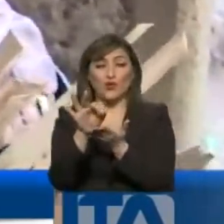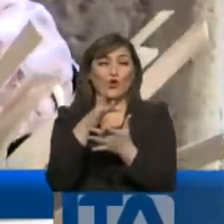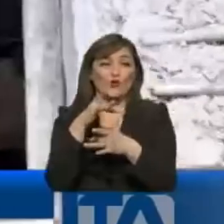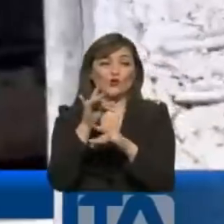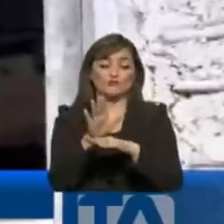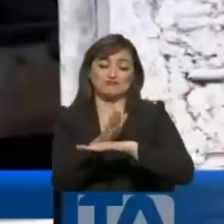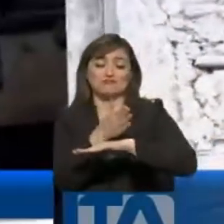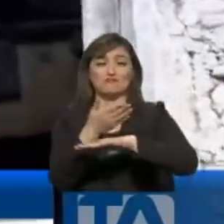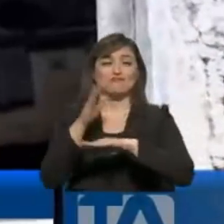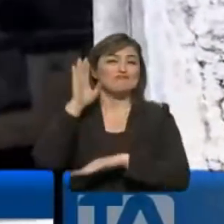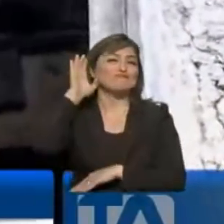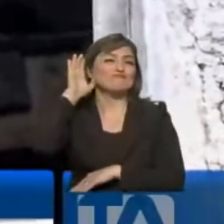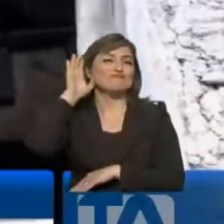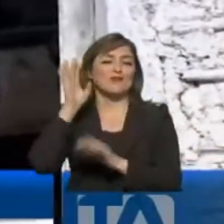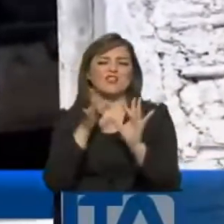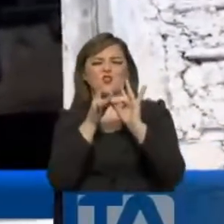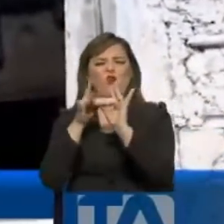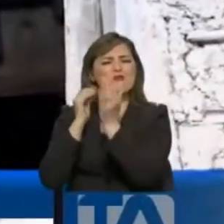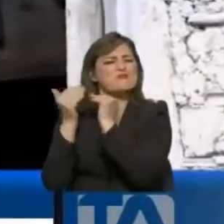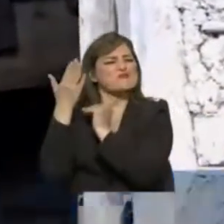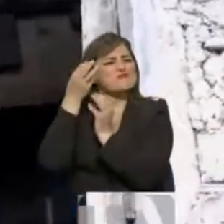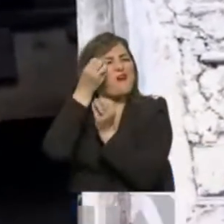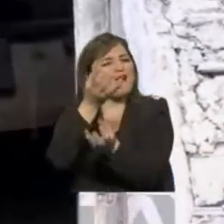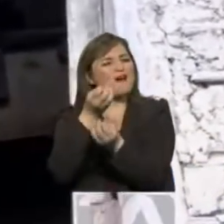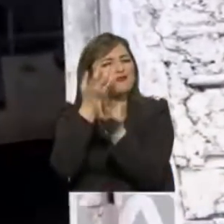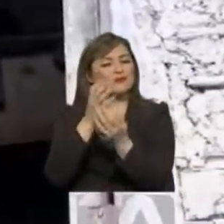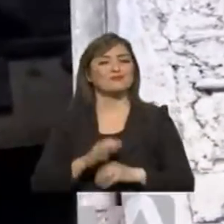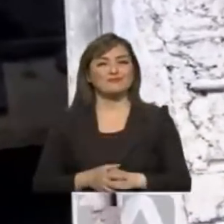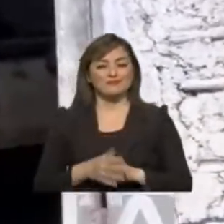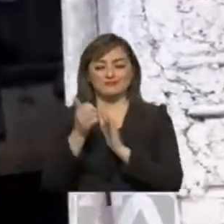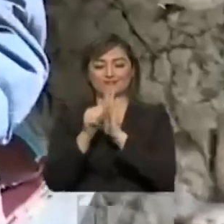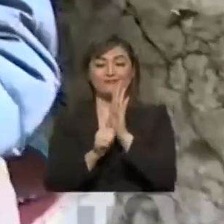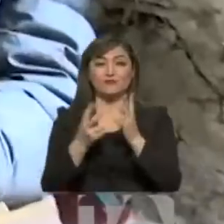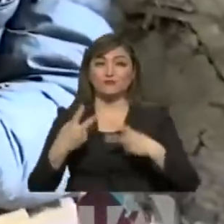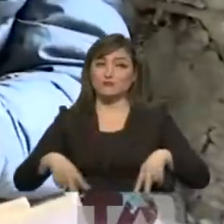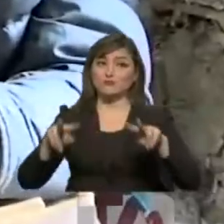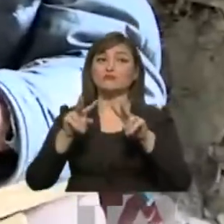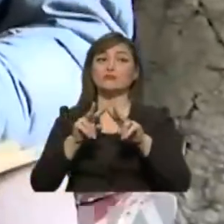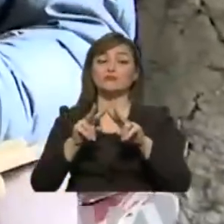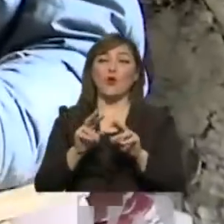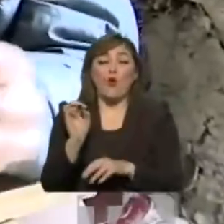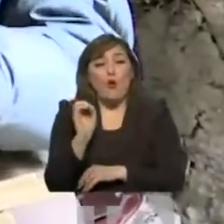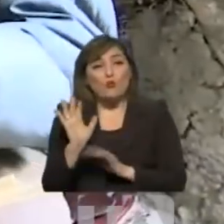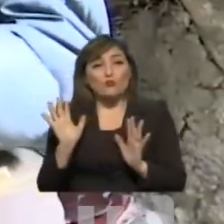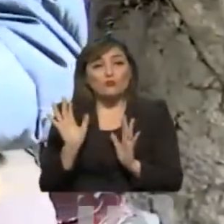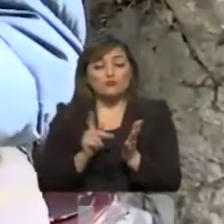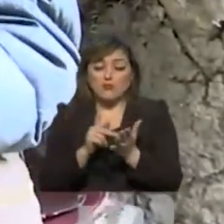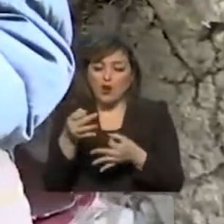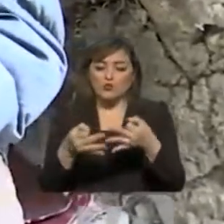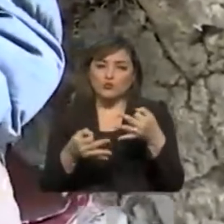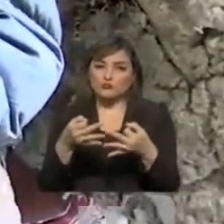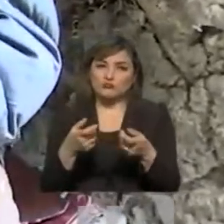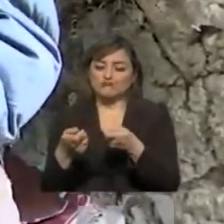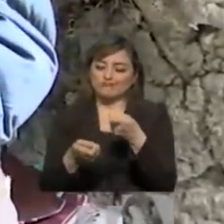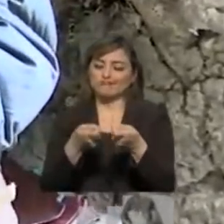la música y contar llamativas historias de antaño. Espera que su arte sea valorado o por lo menos que se pague lo justo cuando